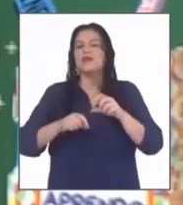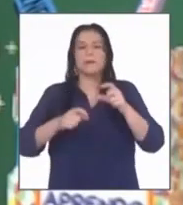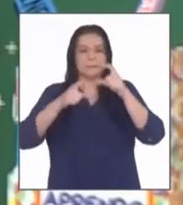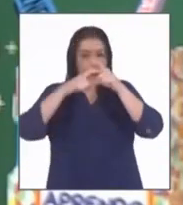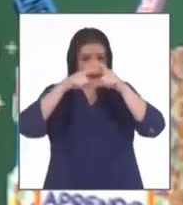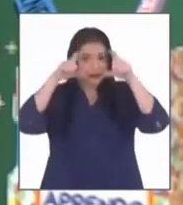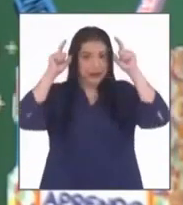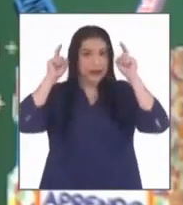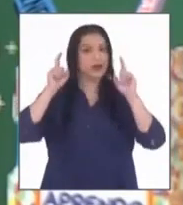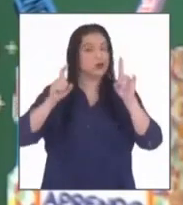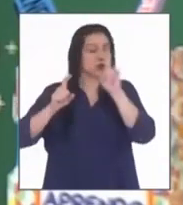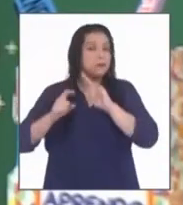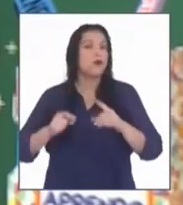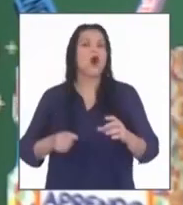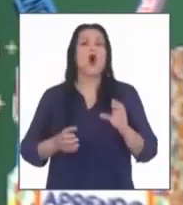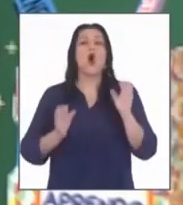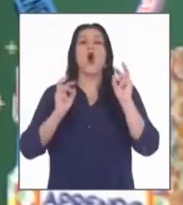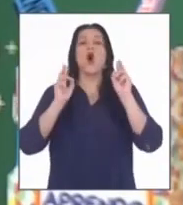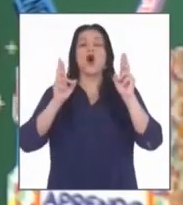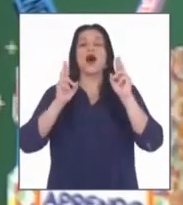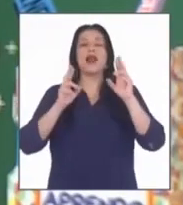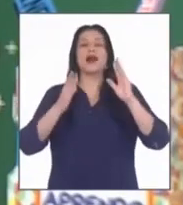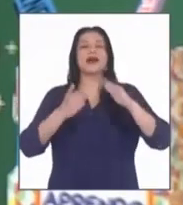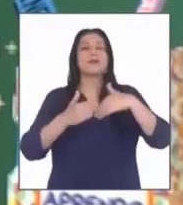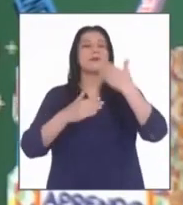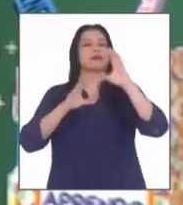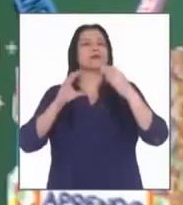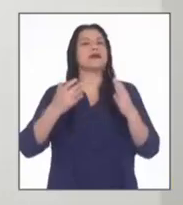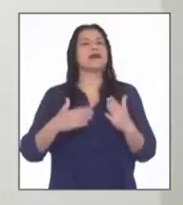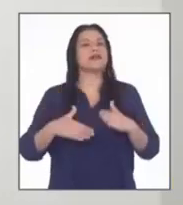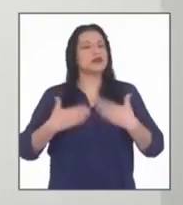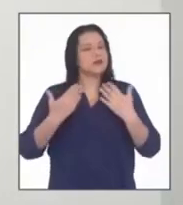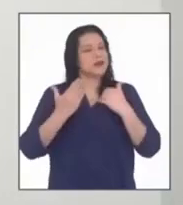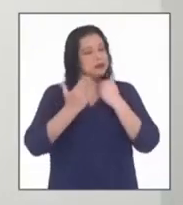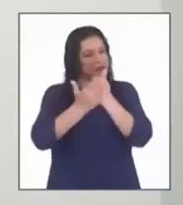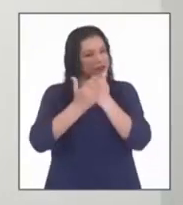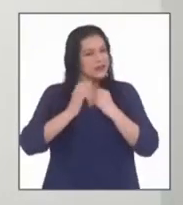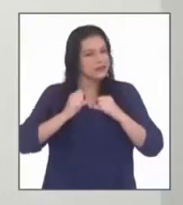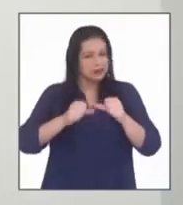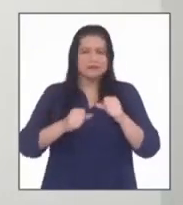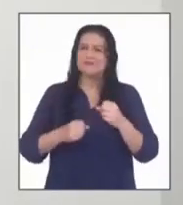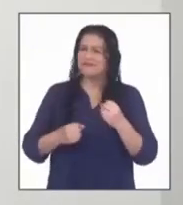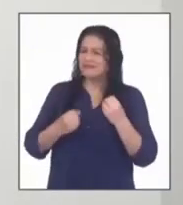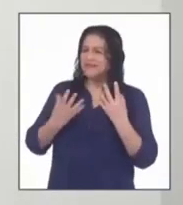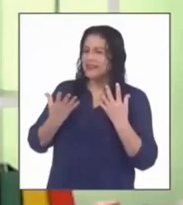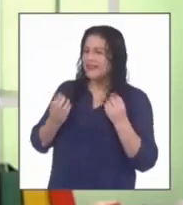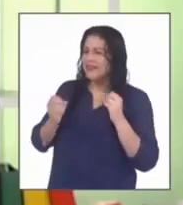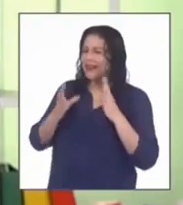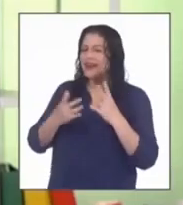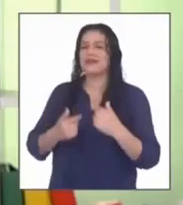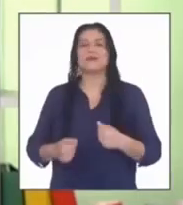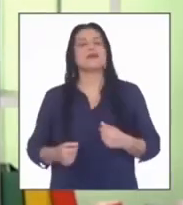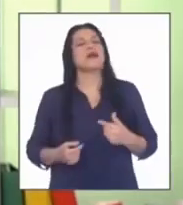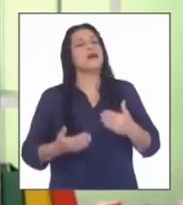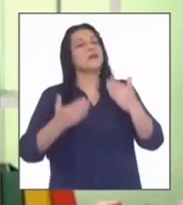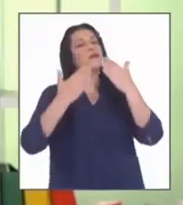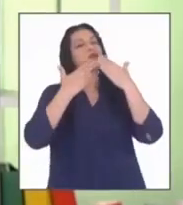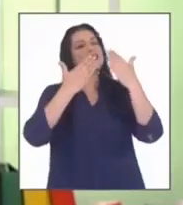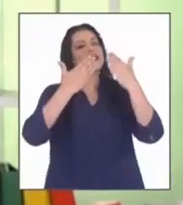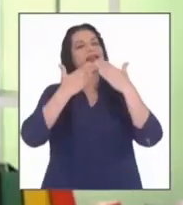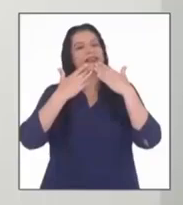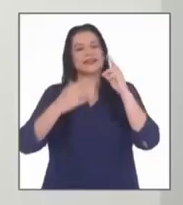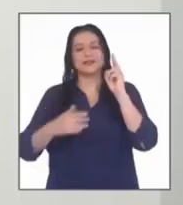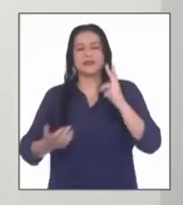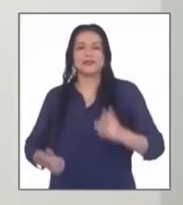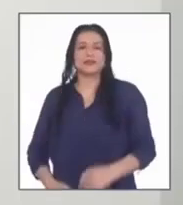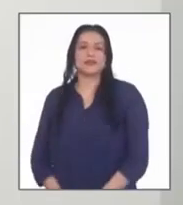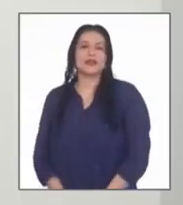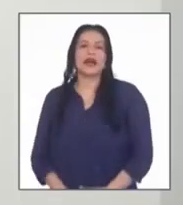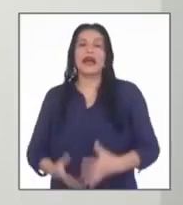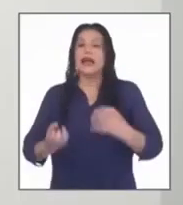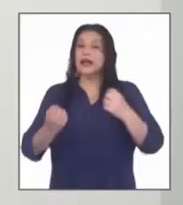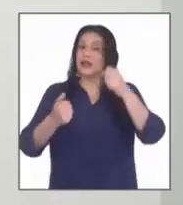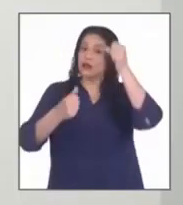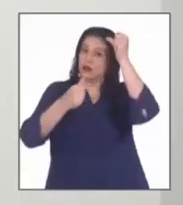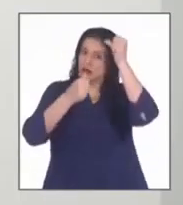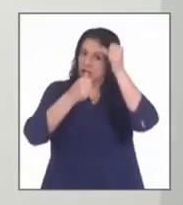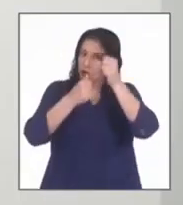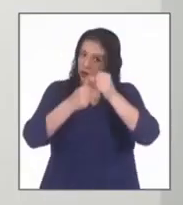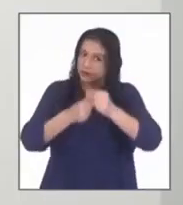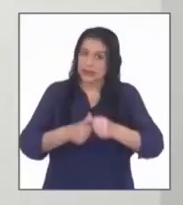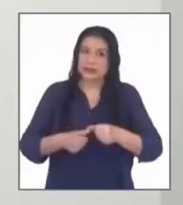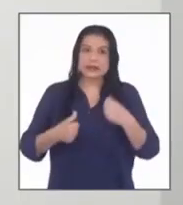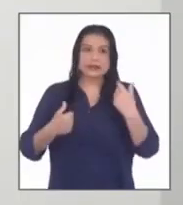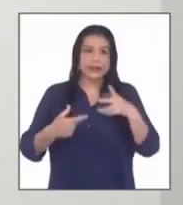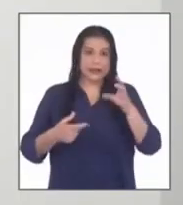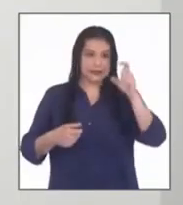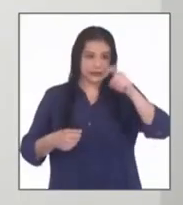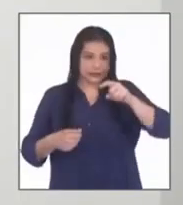utilicemos. Espero que para la próxima nos siga apoyando, querida profesora. Por supuesto que sí. Muchas gracias, profesora. Quiero recordarles que